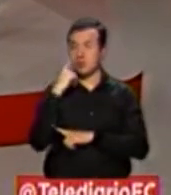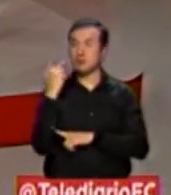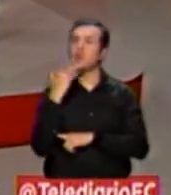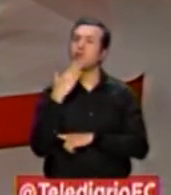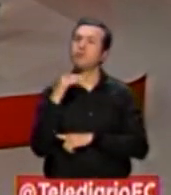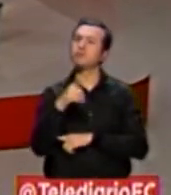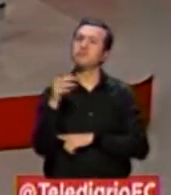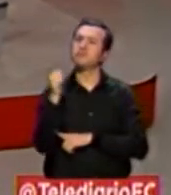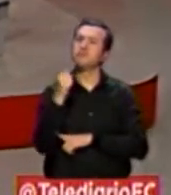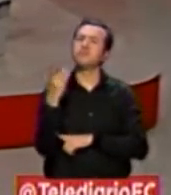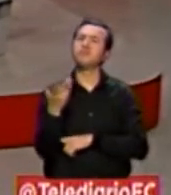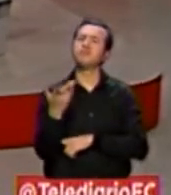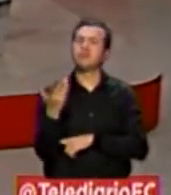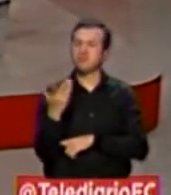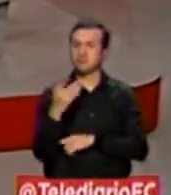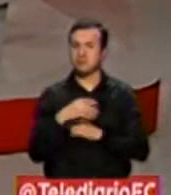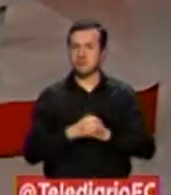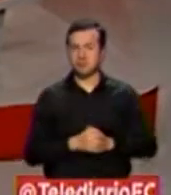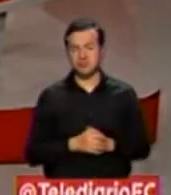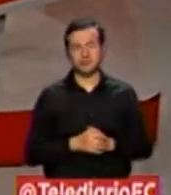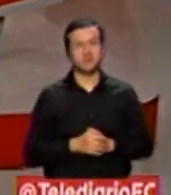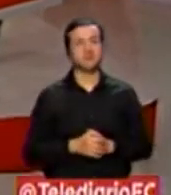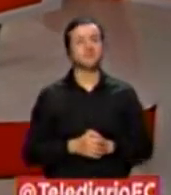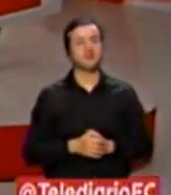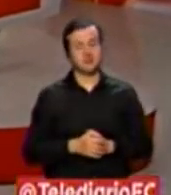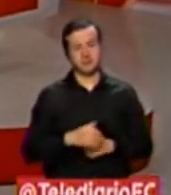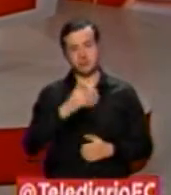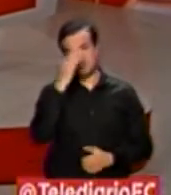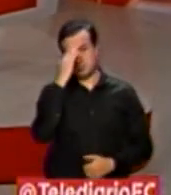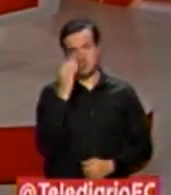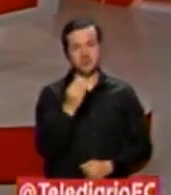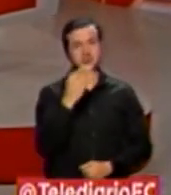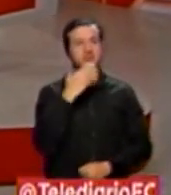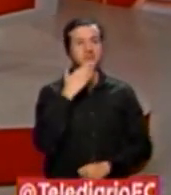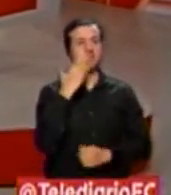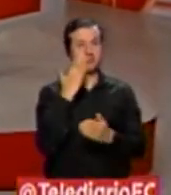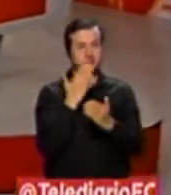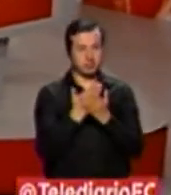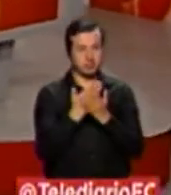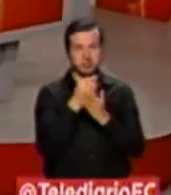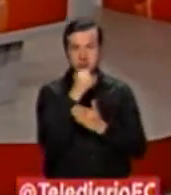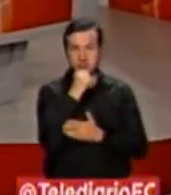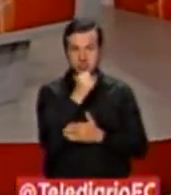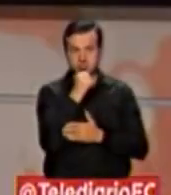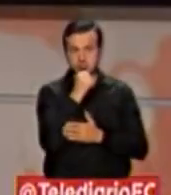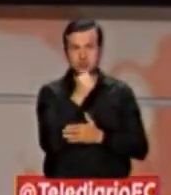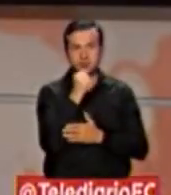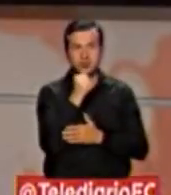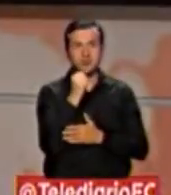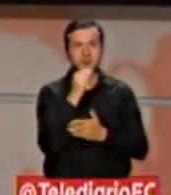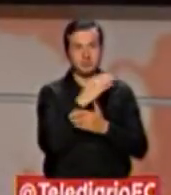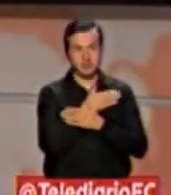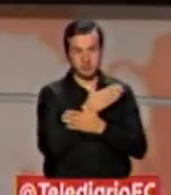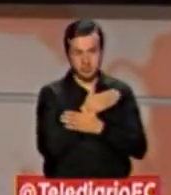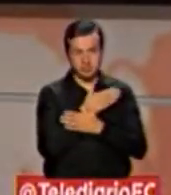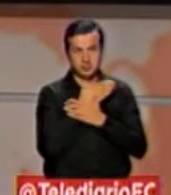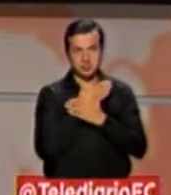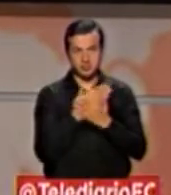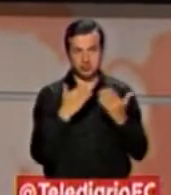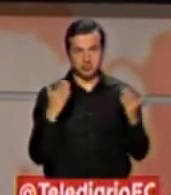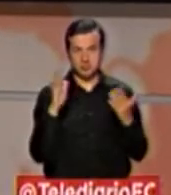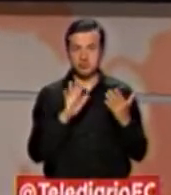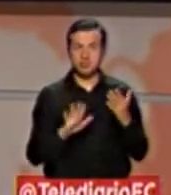hacen ustedes de este hecho? Eduardo, buenos días. Muchísimas gracias por la entrevista, por la oportunidad. Saludo cordialmente a